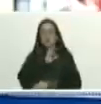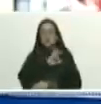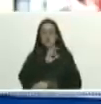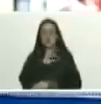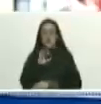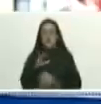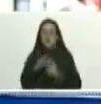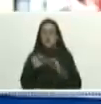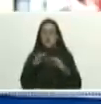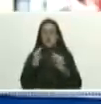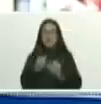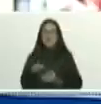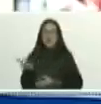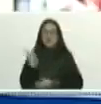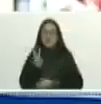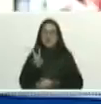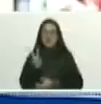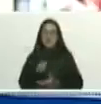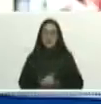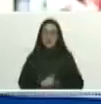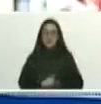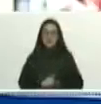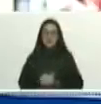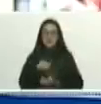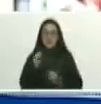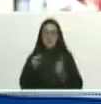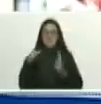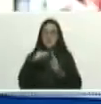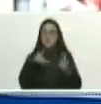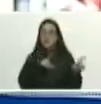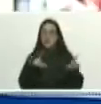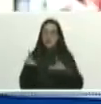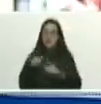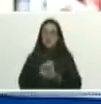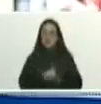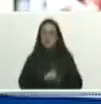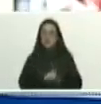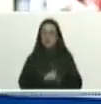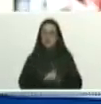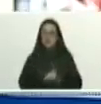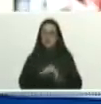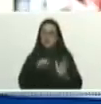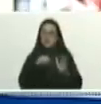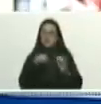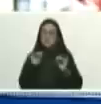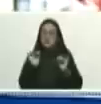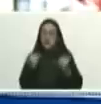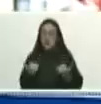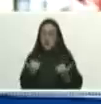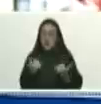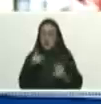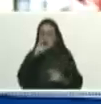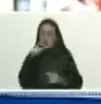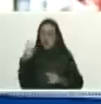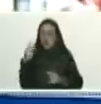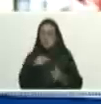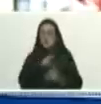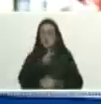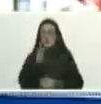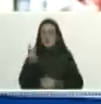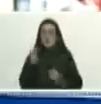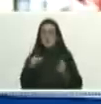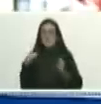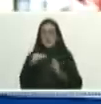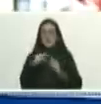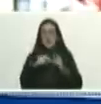familia venezolana. Aquí está la meta establecida. Se establece para el año 2023 la meta